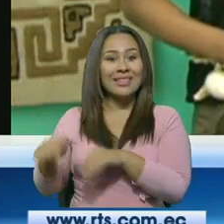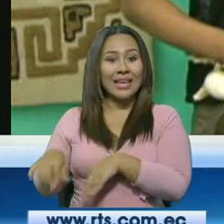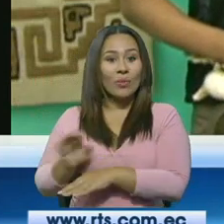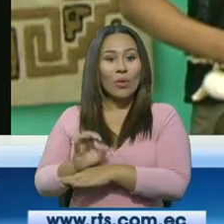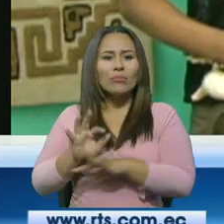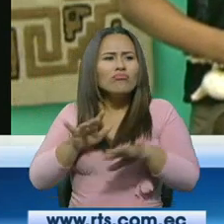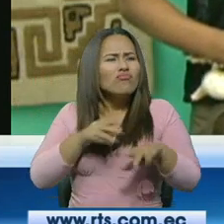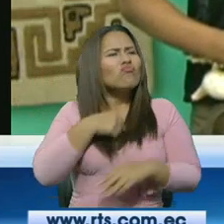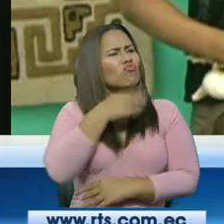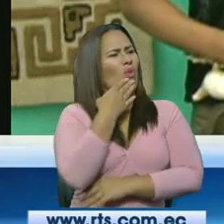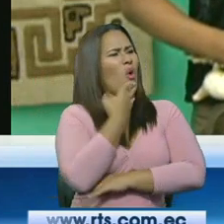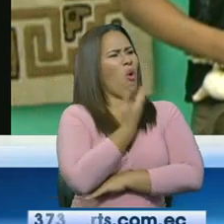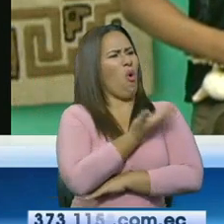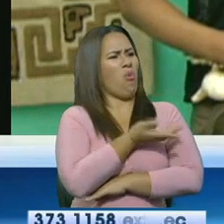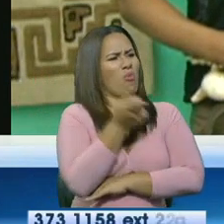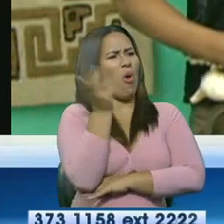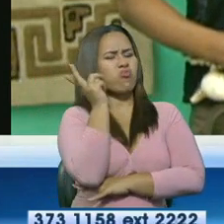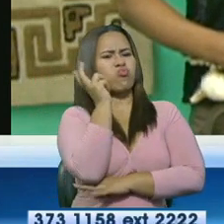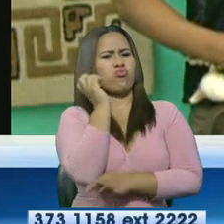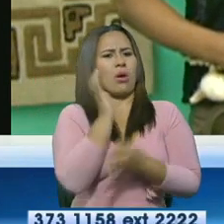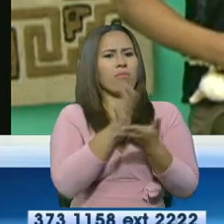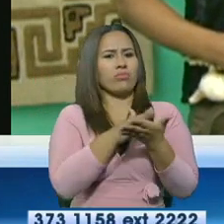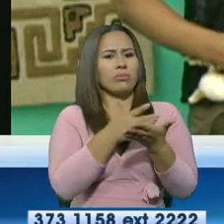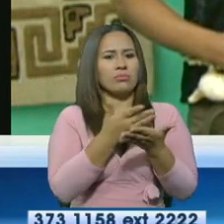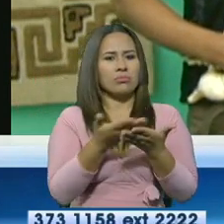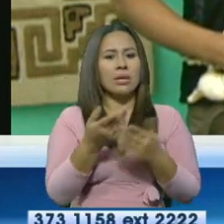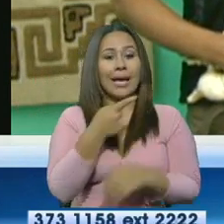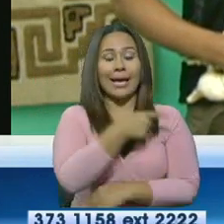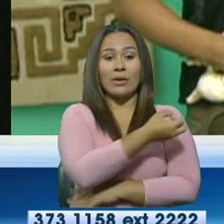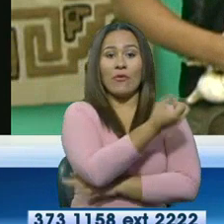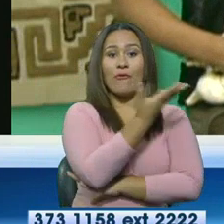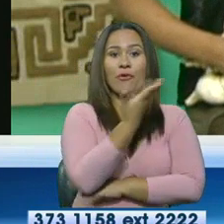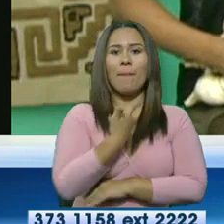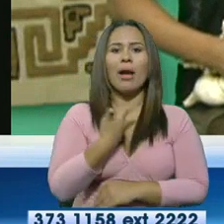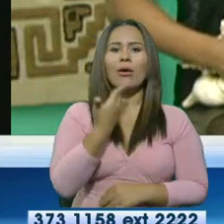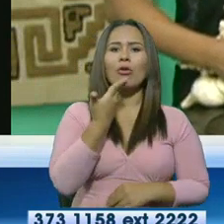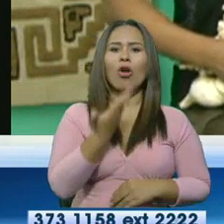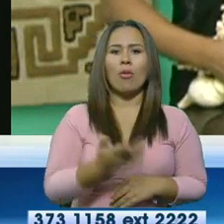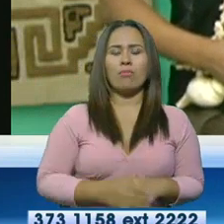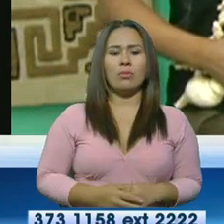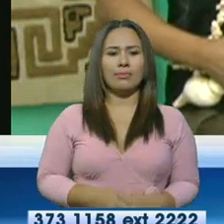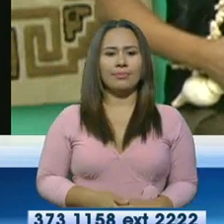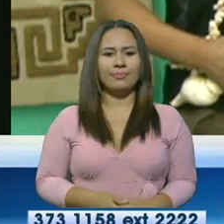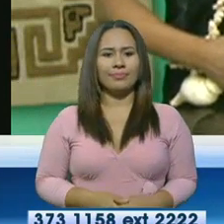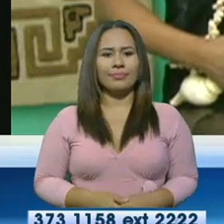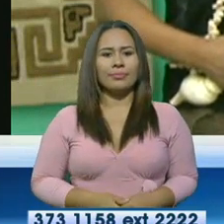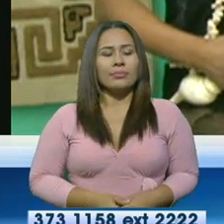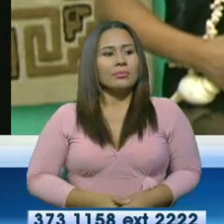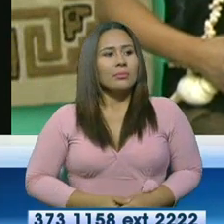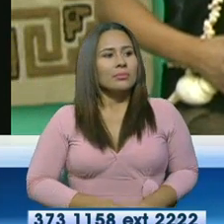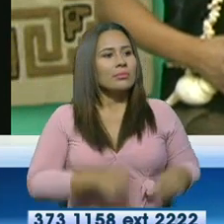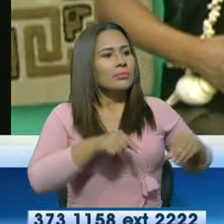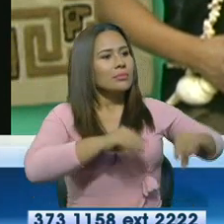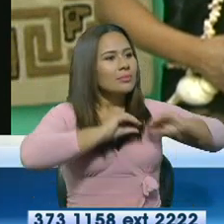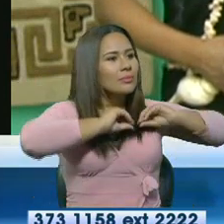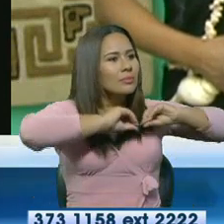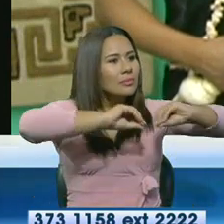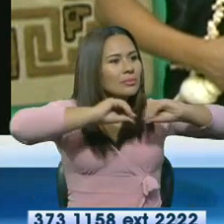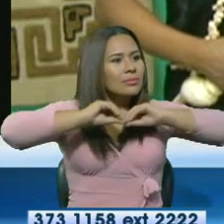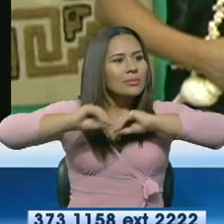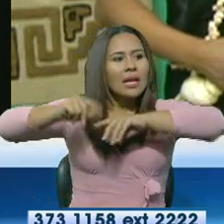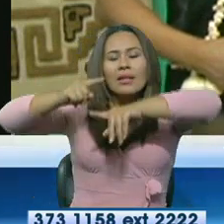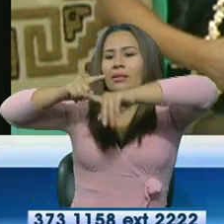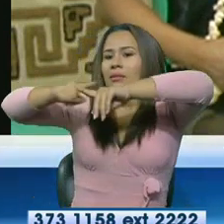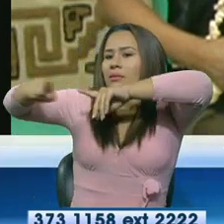e internacional. Y para contar justamente cómo se ha venido desarrollando y cómo se viene dando a conocer este tipo de aspectos